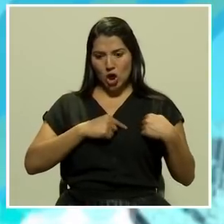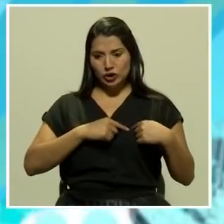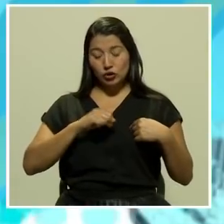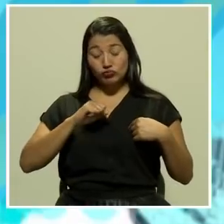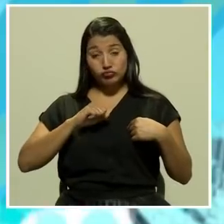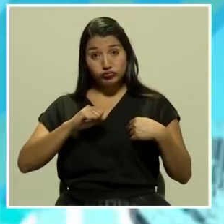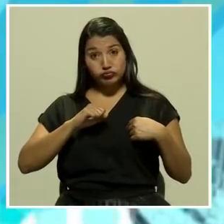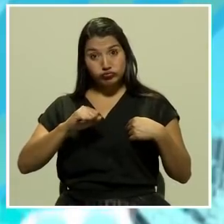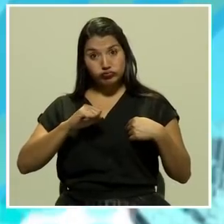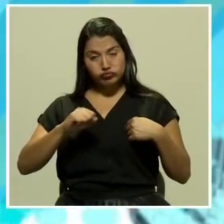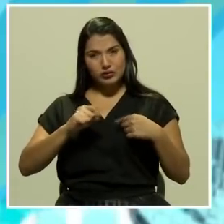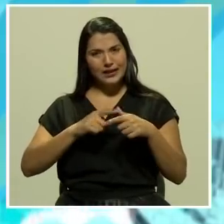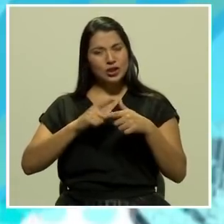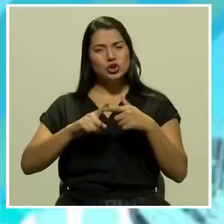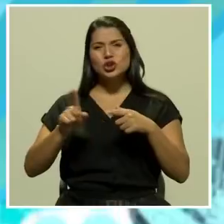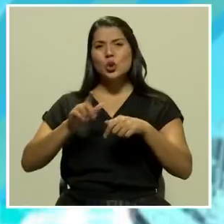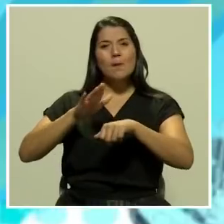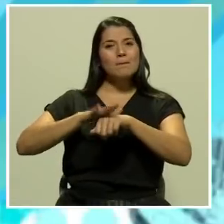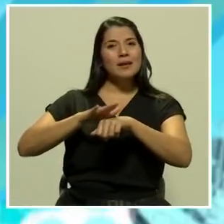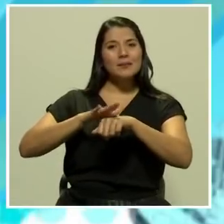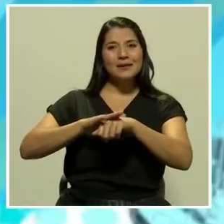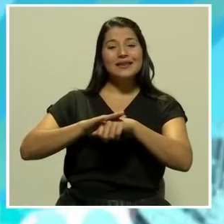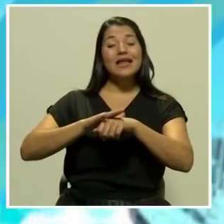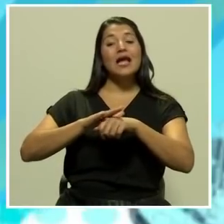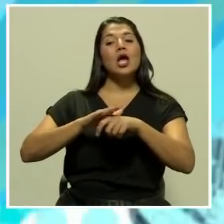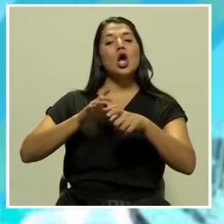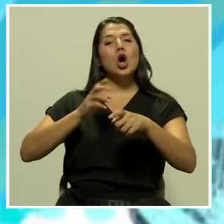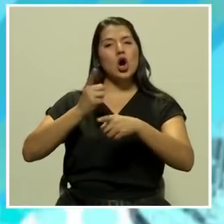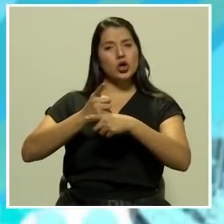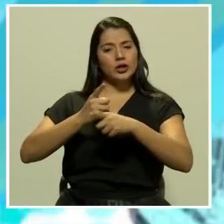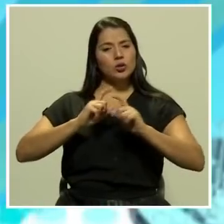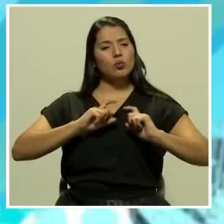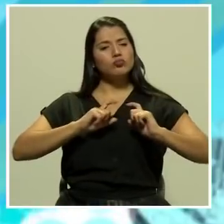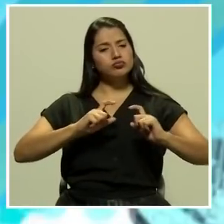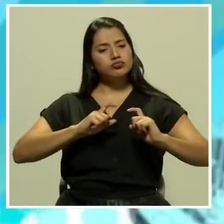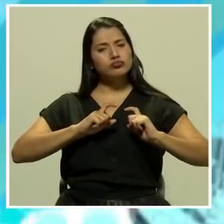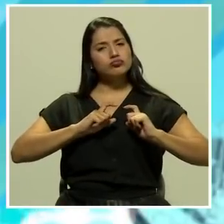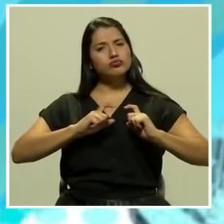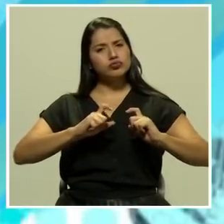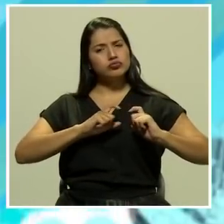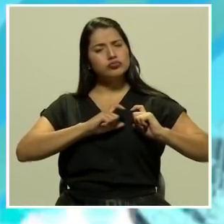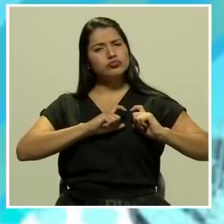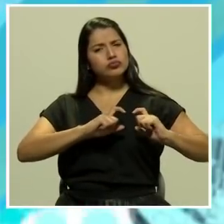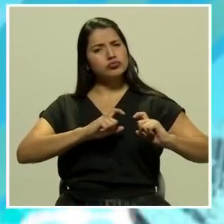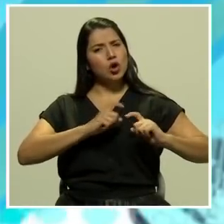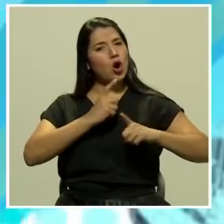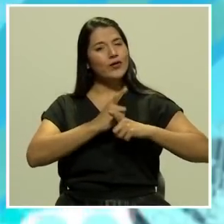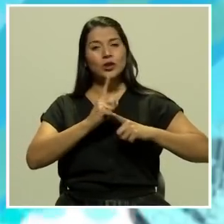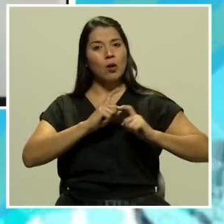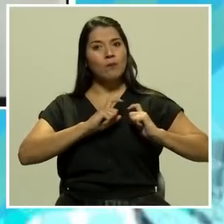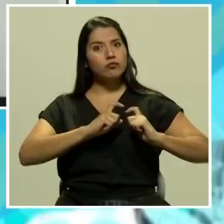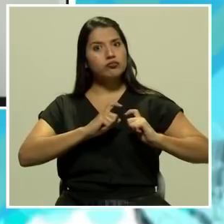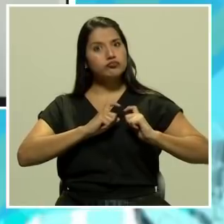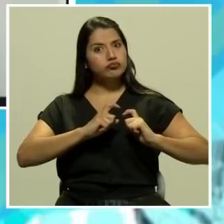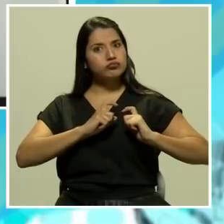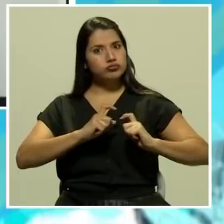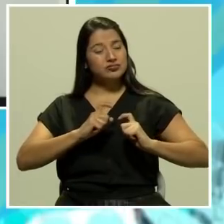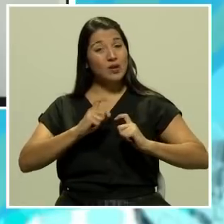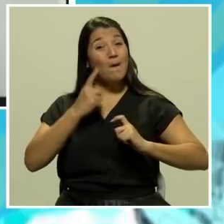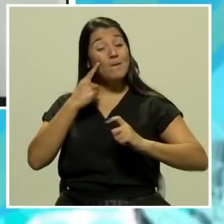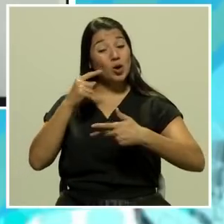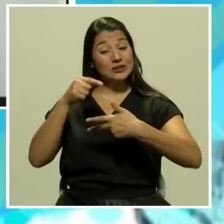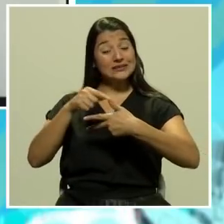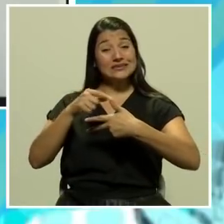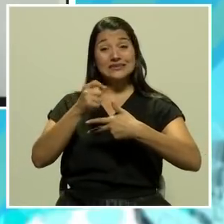te impide que tu corazón tenga un ritmo adecuado y esto te puede conducir al paro y a la muerte. Entonces todavía se está dando esto en